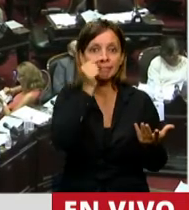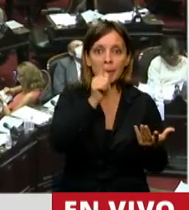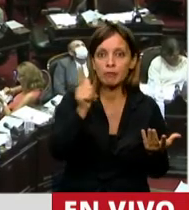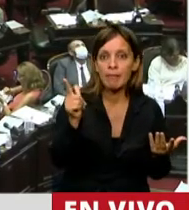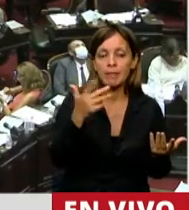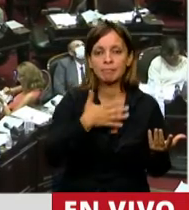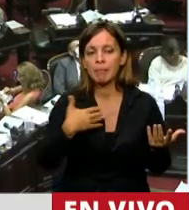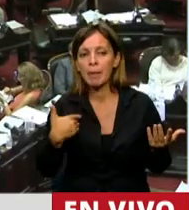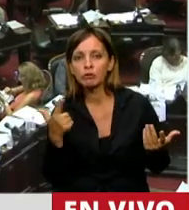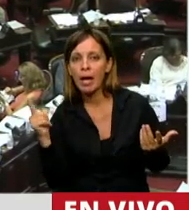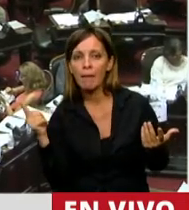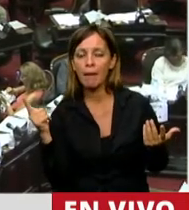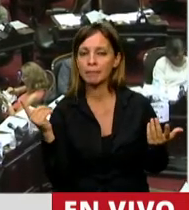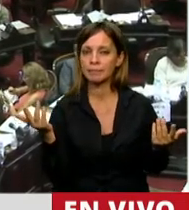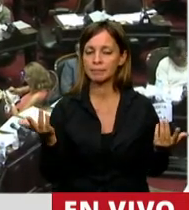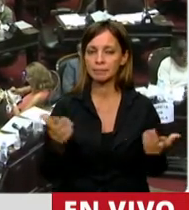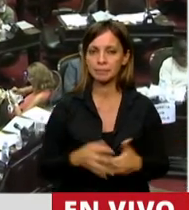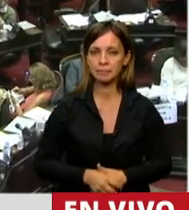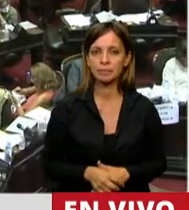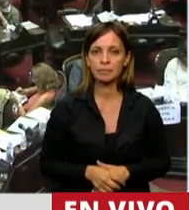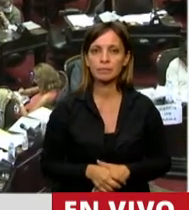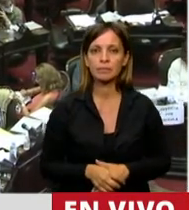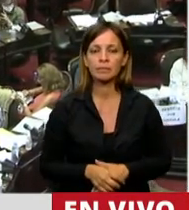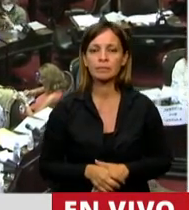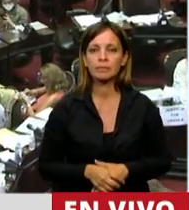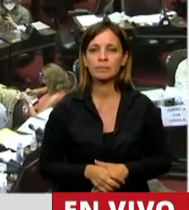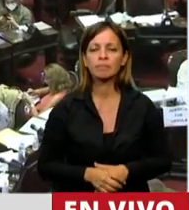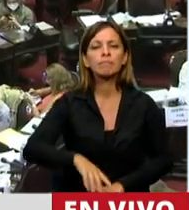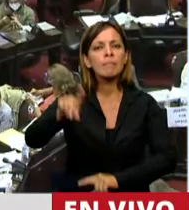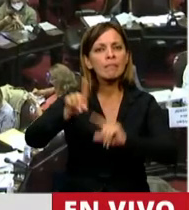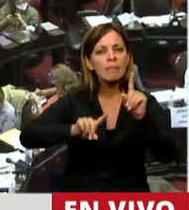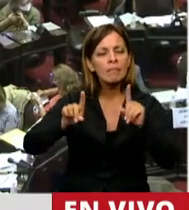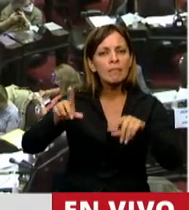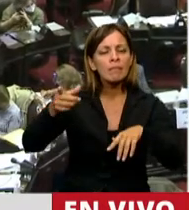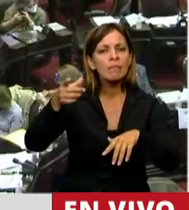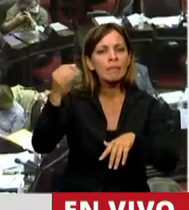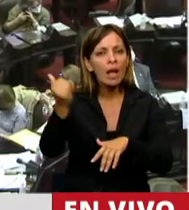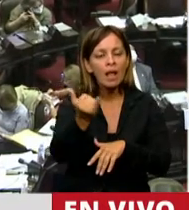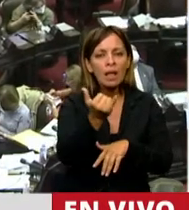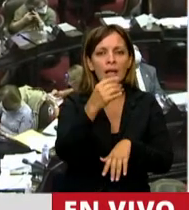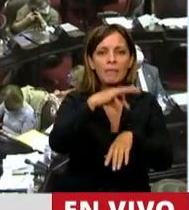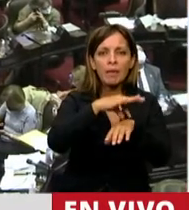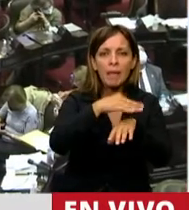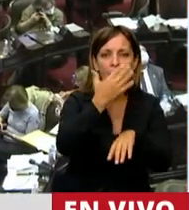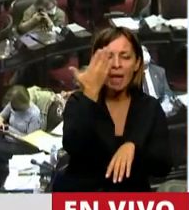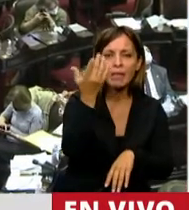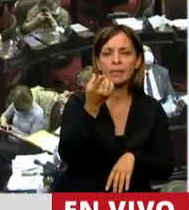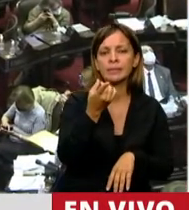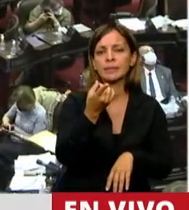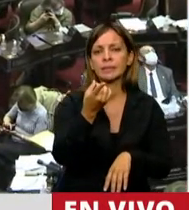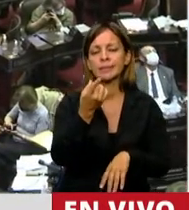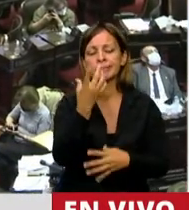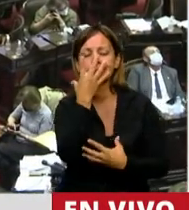o quien proveía en el hogar ya no estaba. Hubo enfermedades que vinieron con